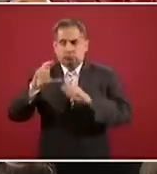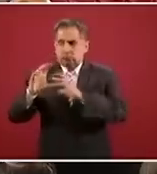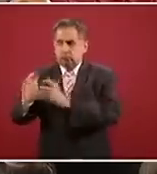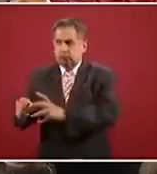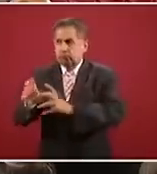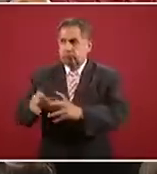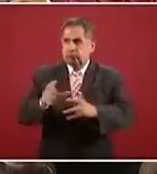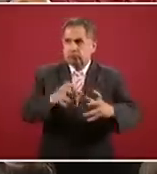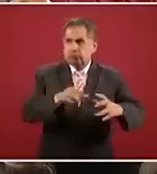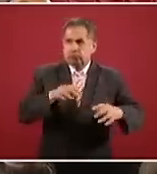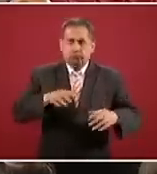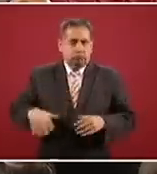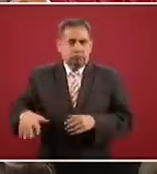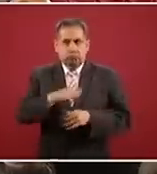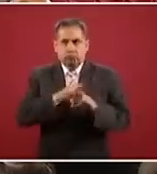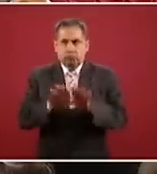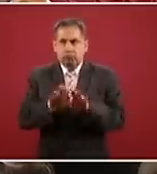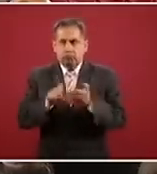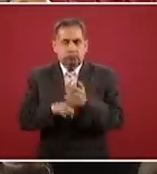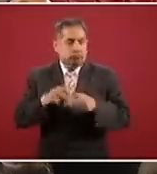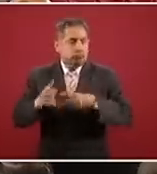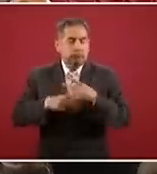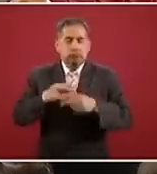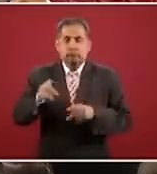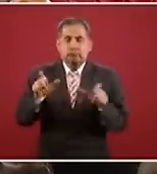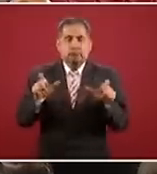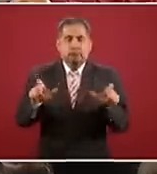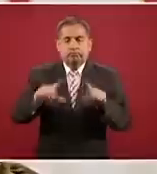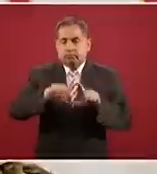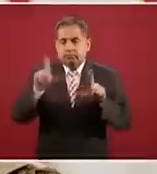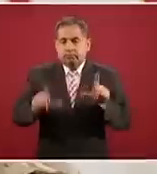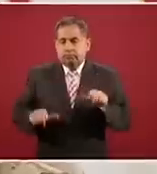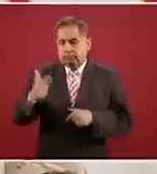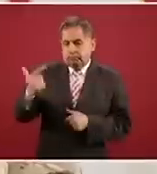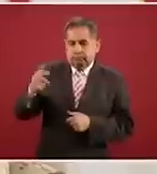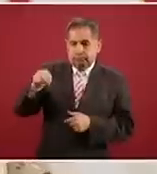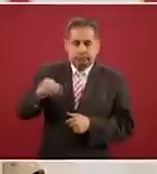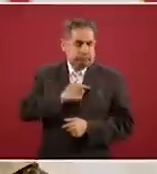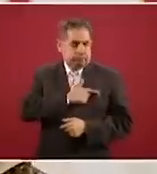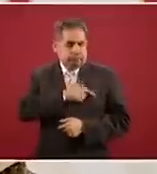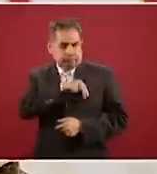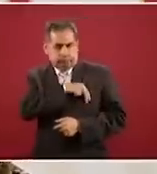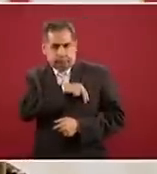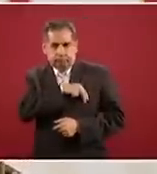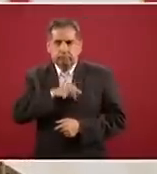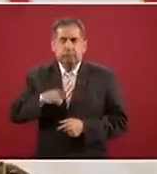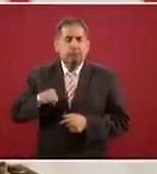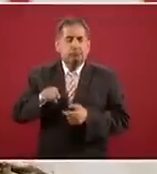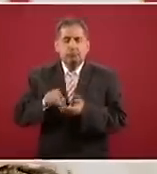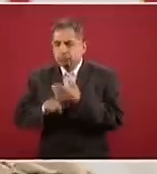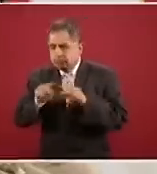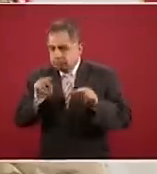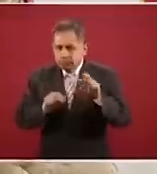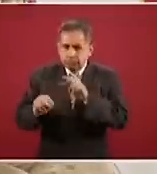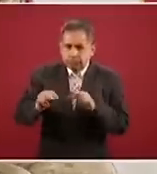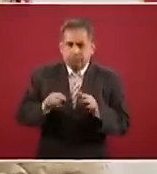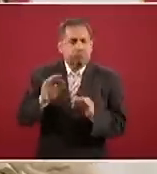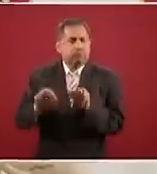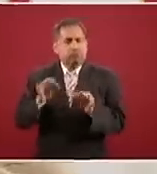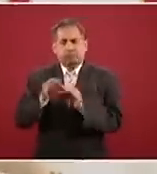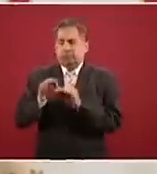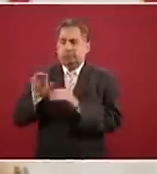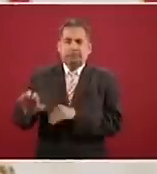donde estará alojada la Guardia Nacional dentro de su despliegue, como ya mencioné, en las coordinaciones regionales que